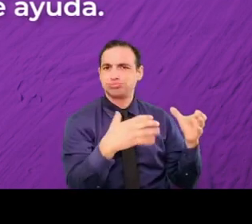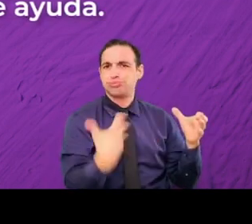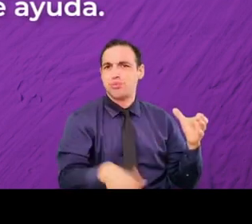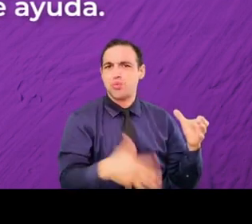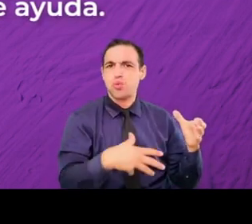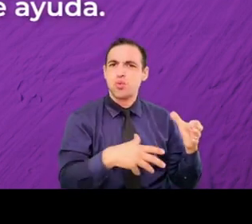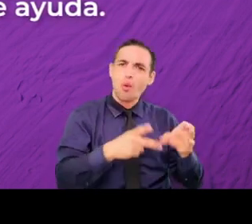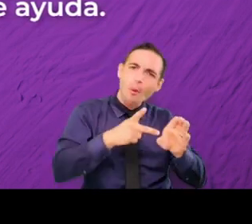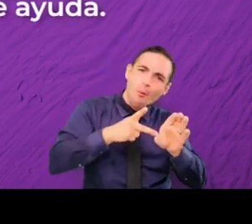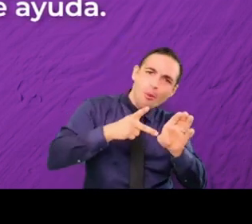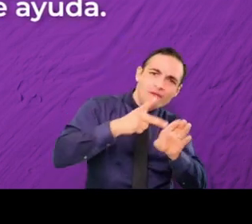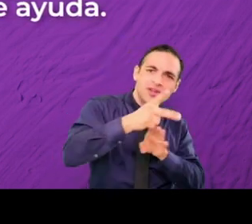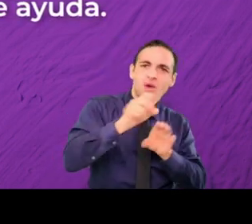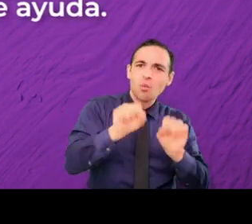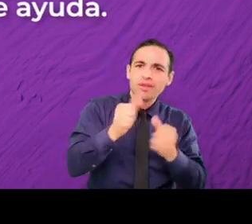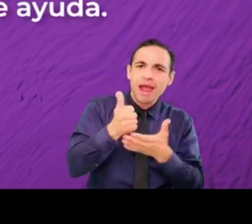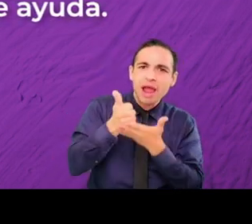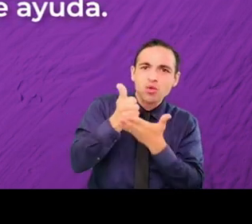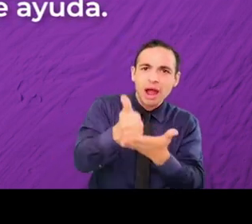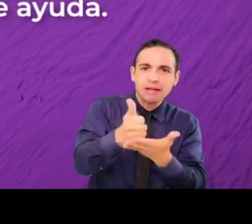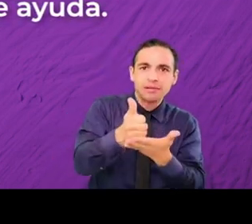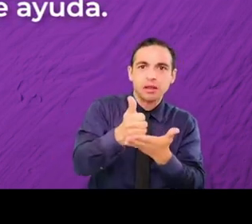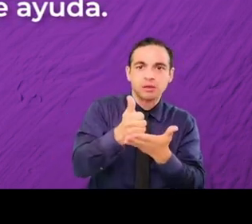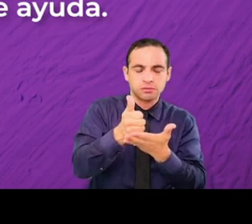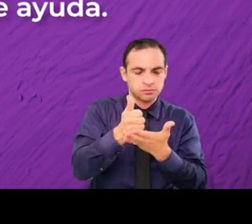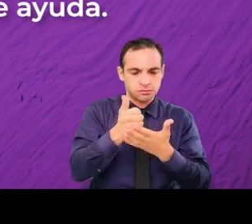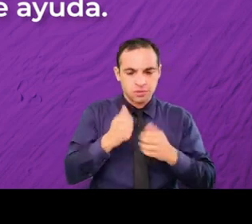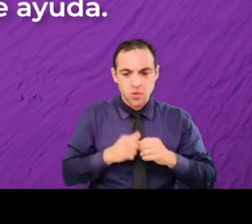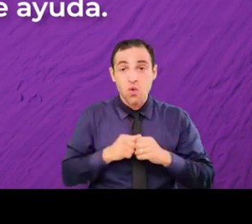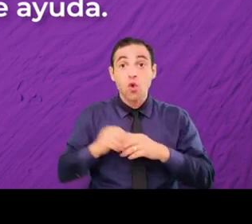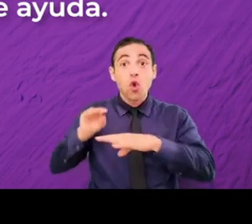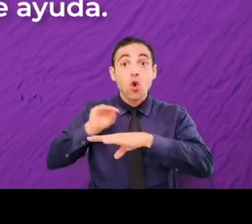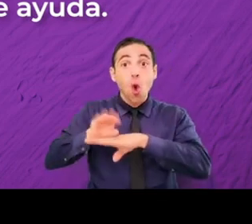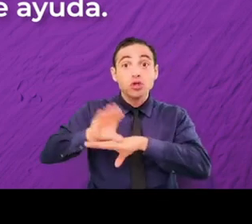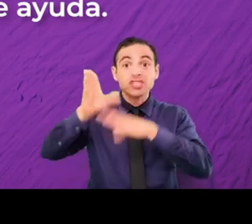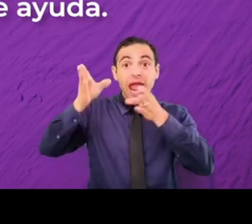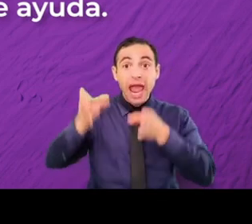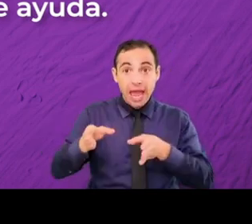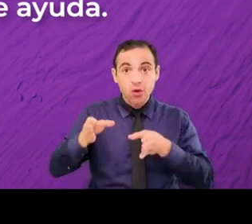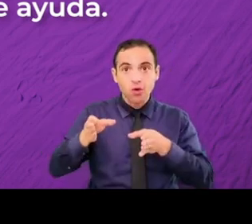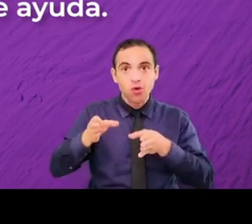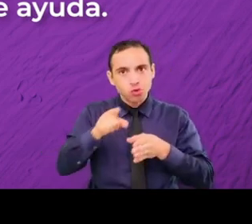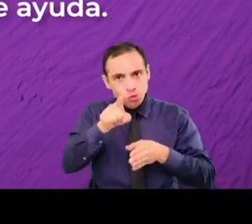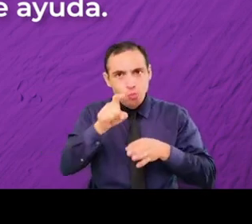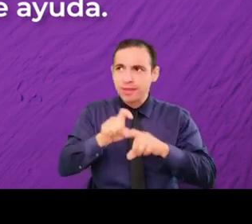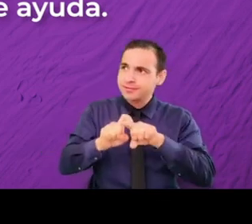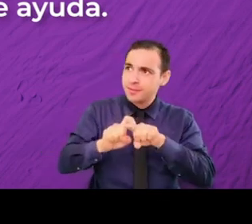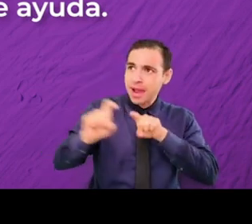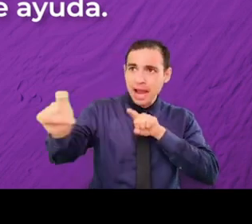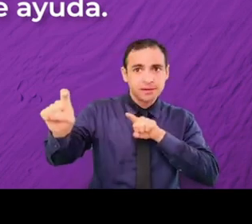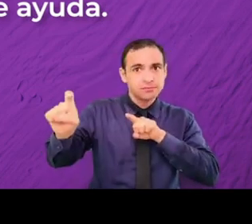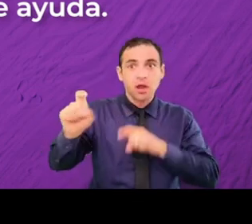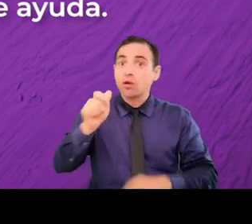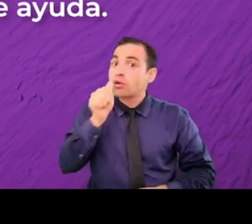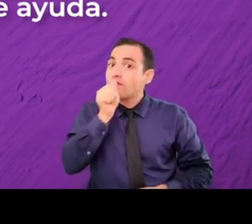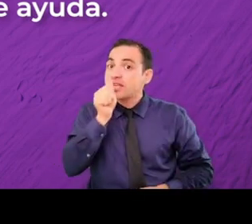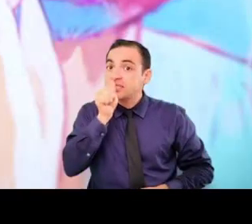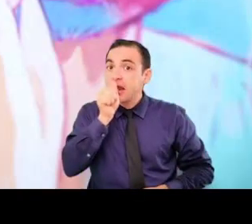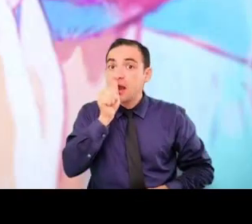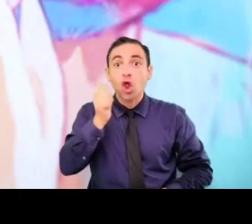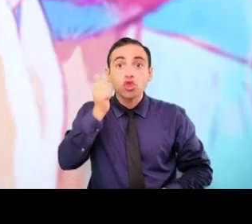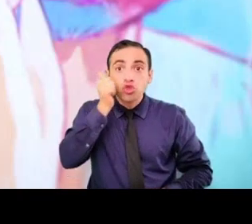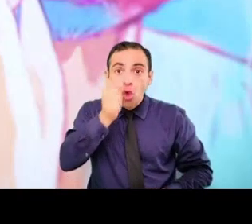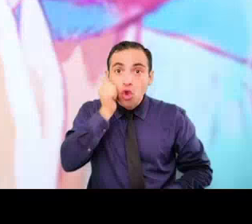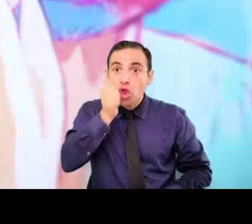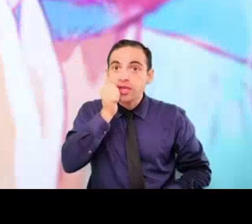interdisciplinario de profesionales especializadas en la prevención intervención con violencia de género y tenemos una línea de ayuda con consejeras en